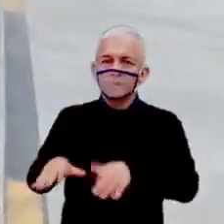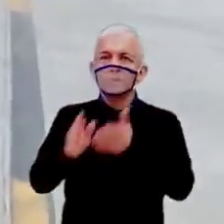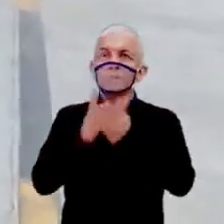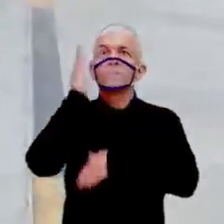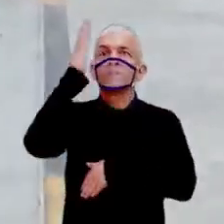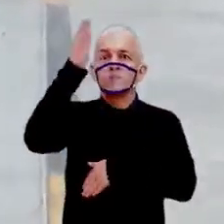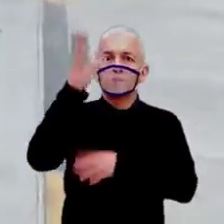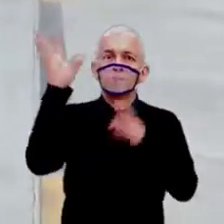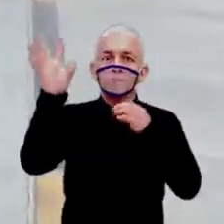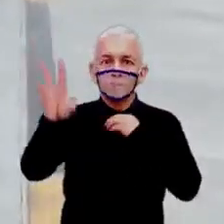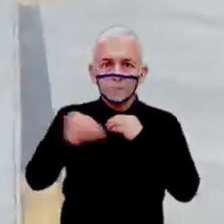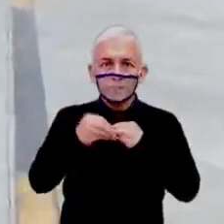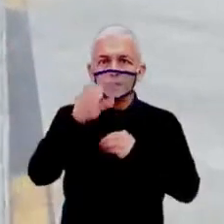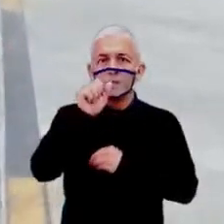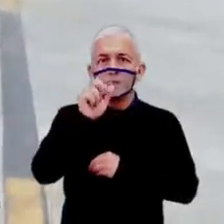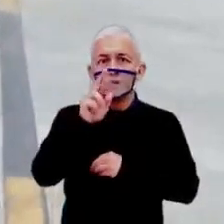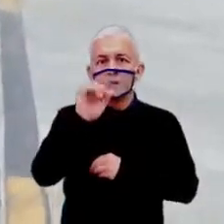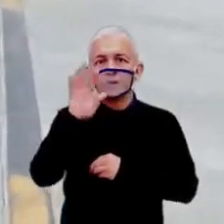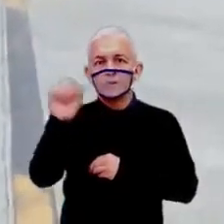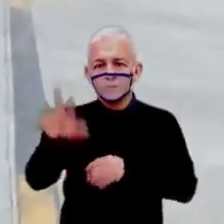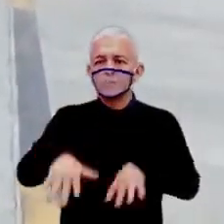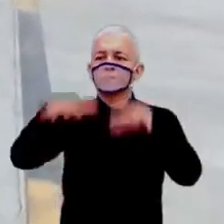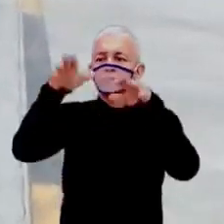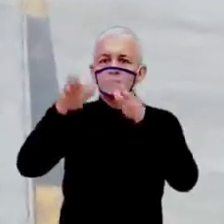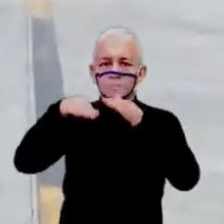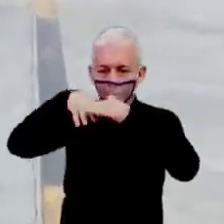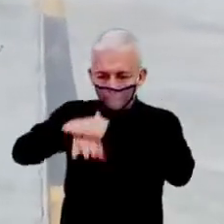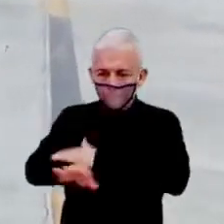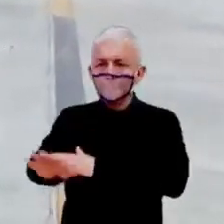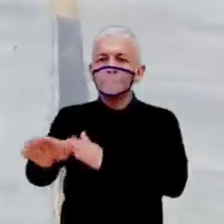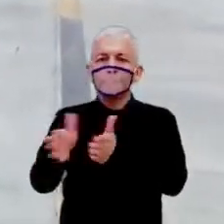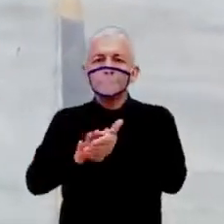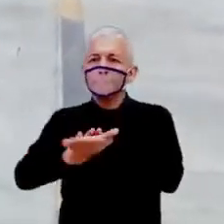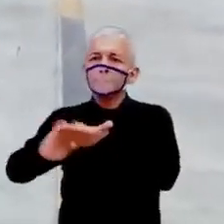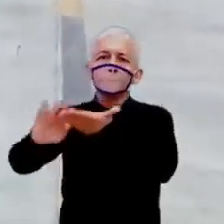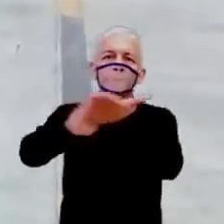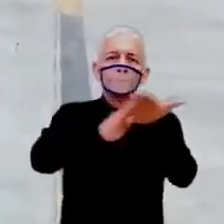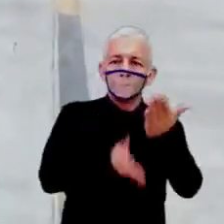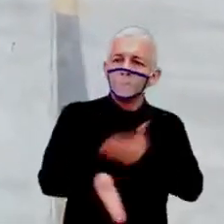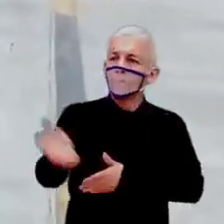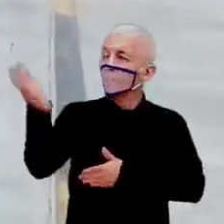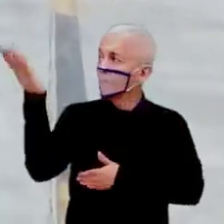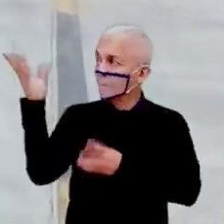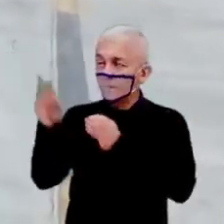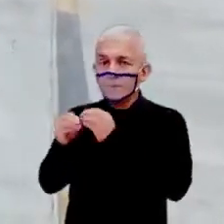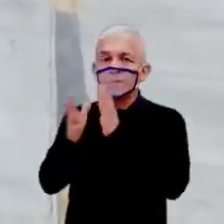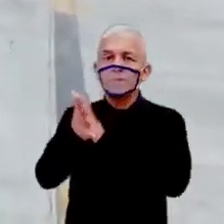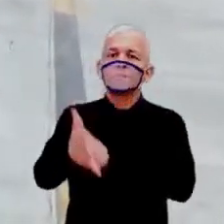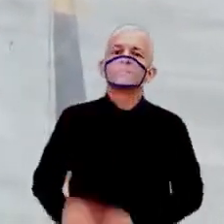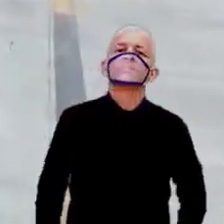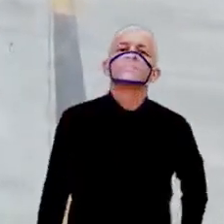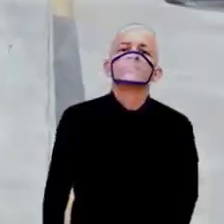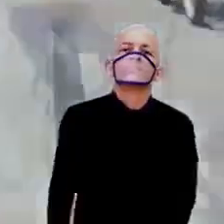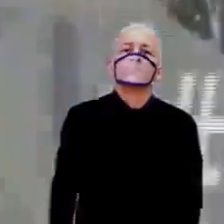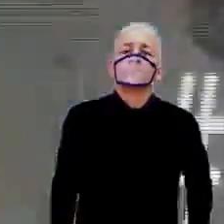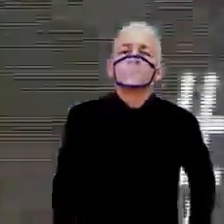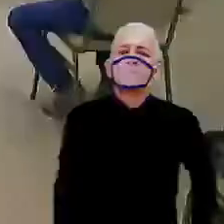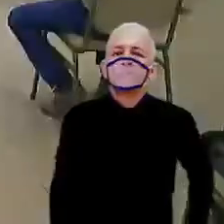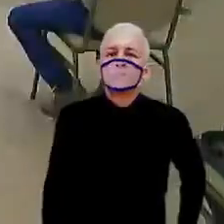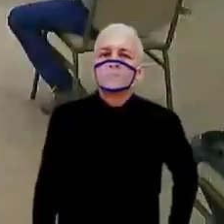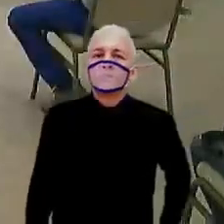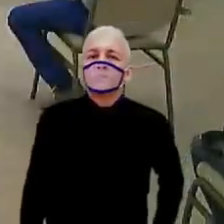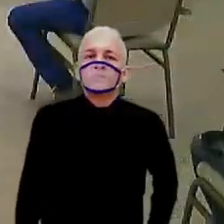seguir canalizando más arroyos barriales en las diferentes localidades de la ciudad. Sigan ustedes con más información.